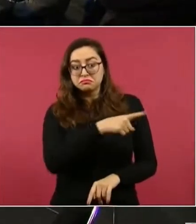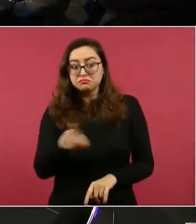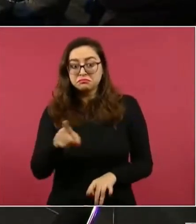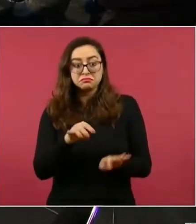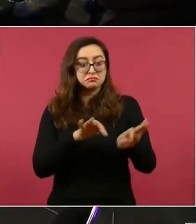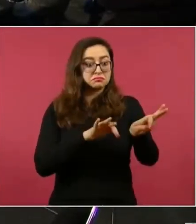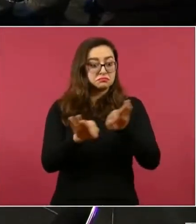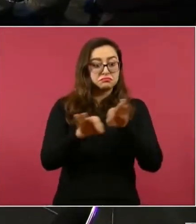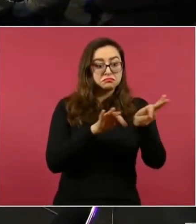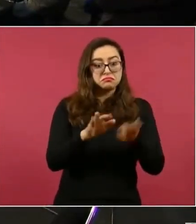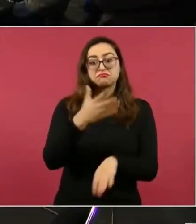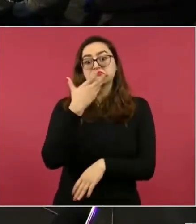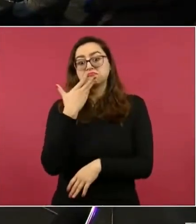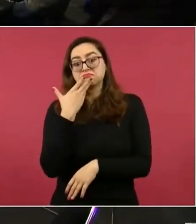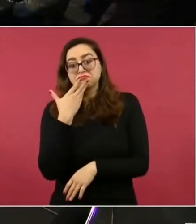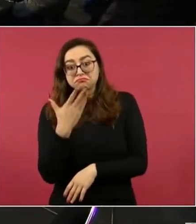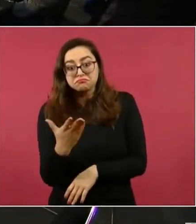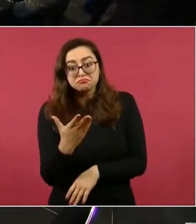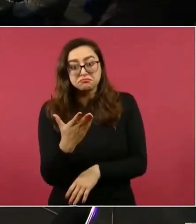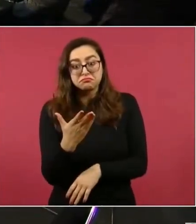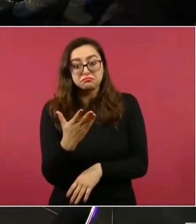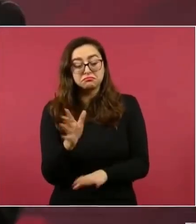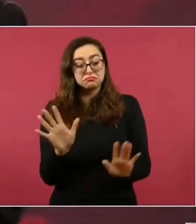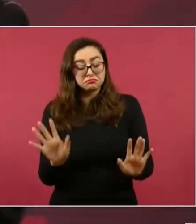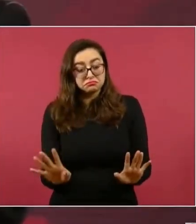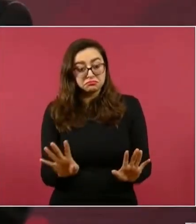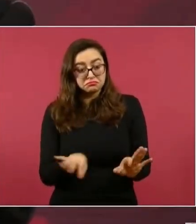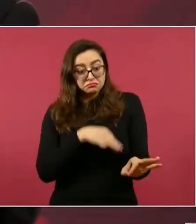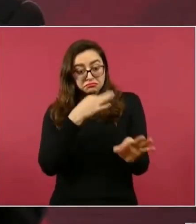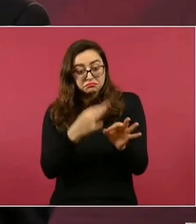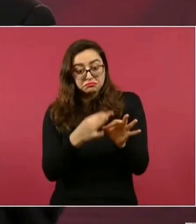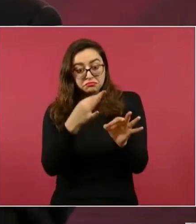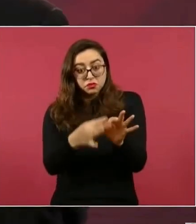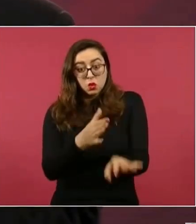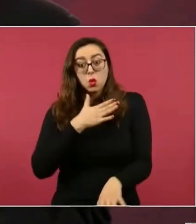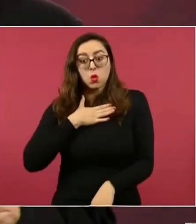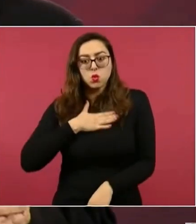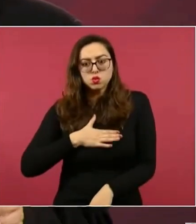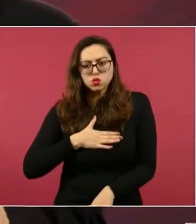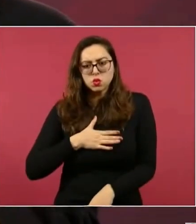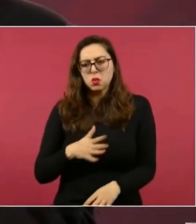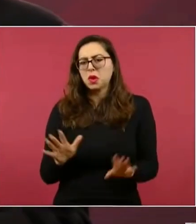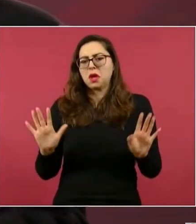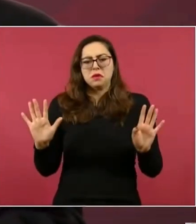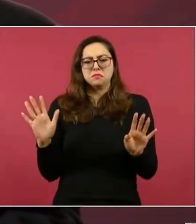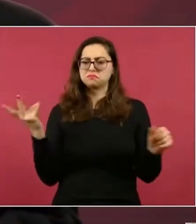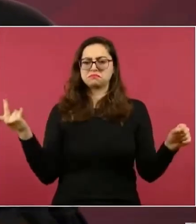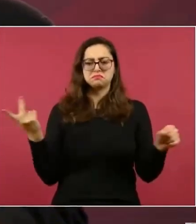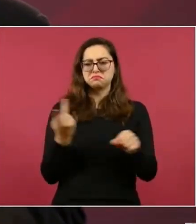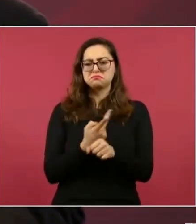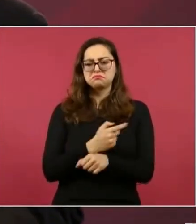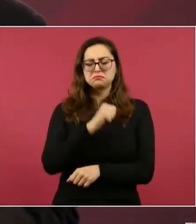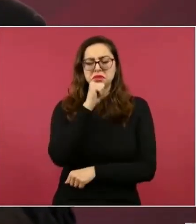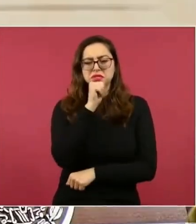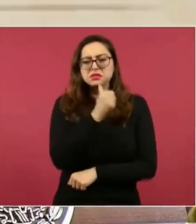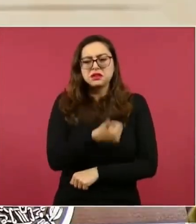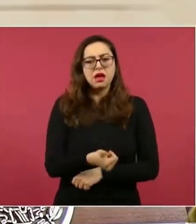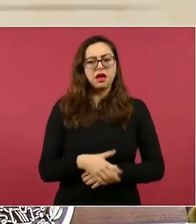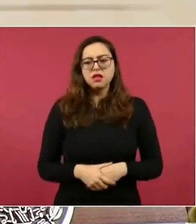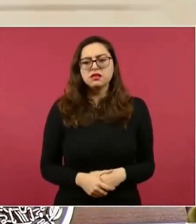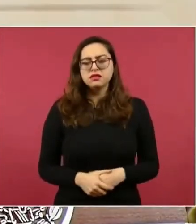se liberan los espacios para que puedan recoger pasaje